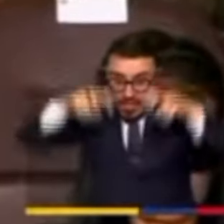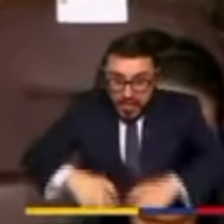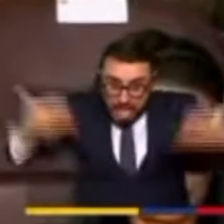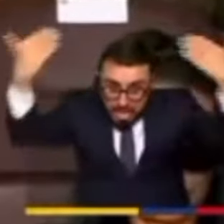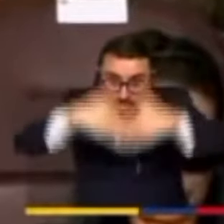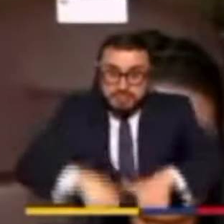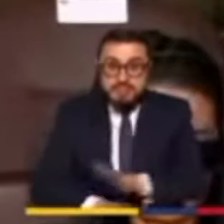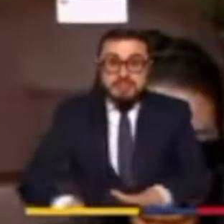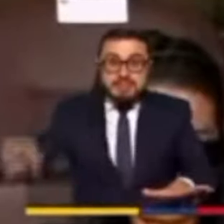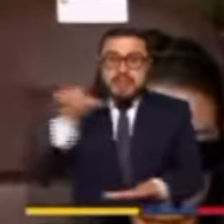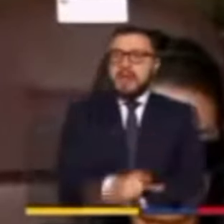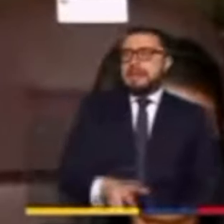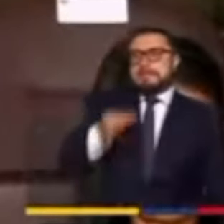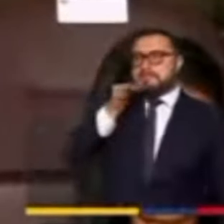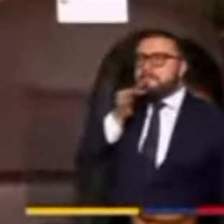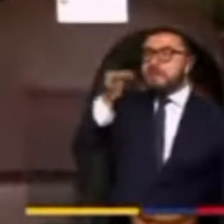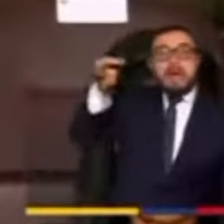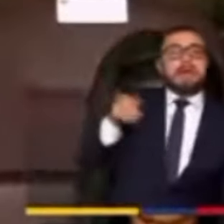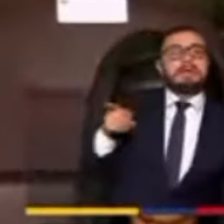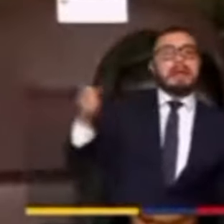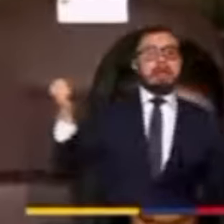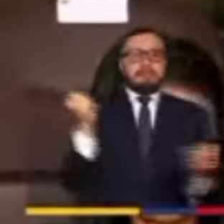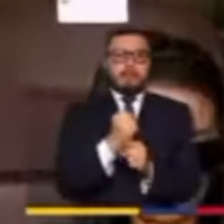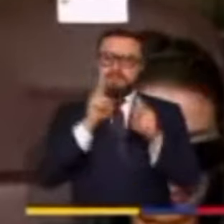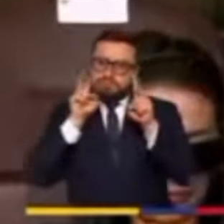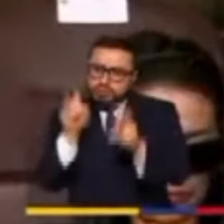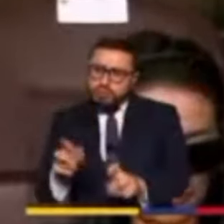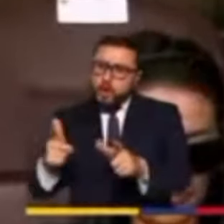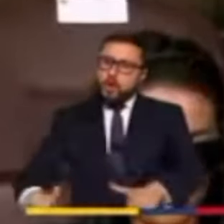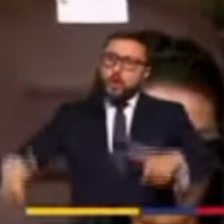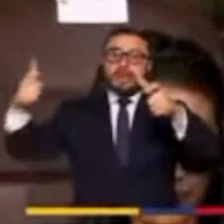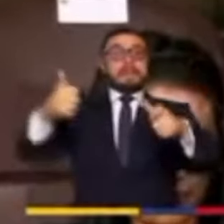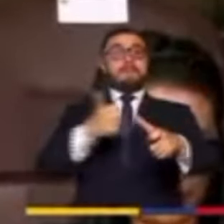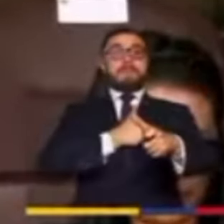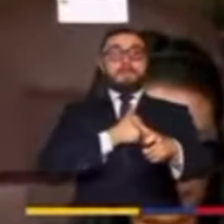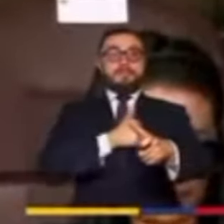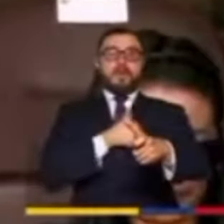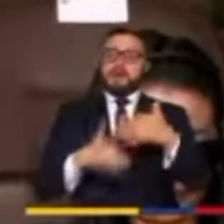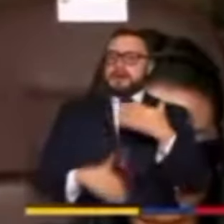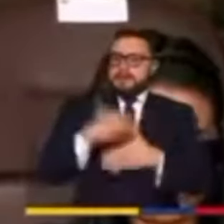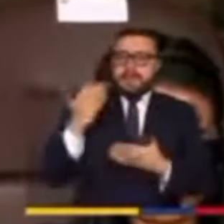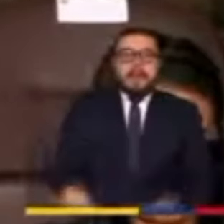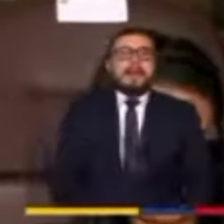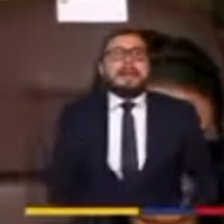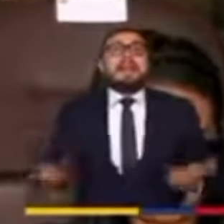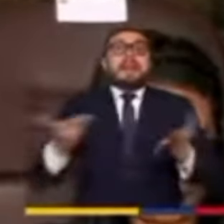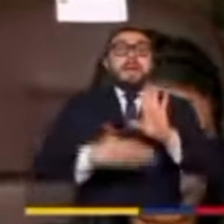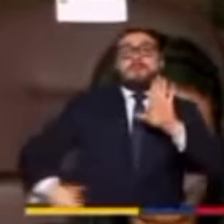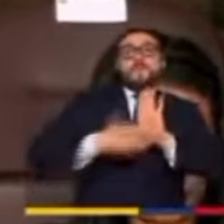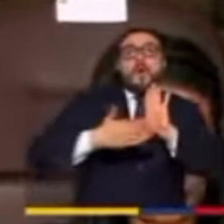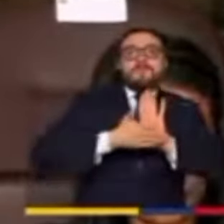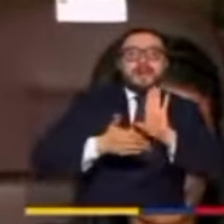exactamente, implicó un trabajo de investigación de congresistas, comenzando por mí mismo, entregando